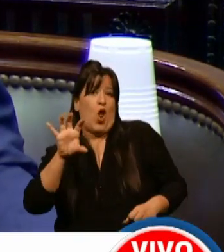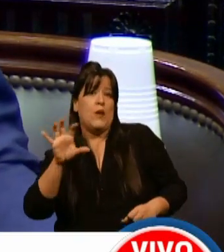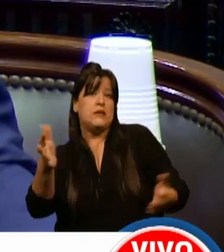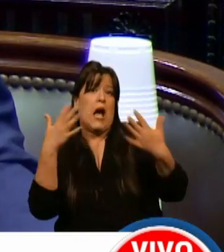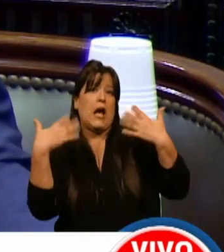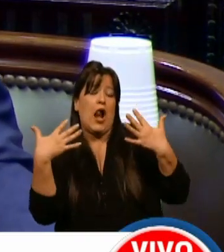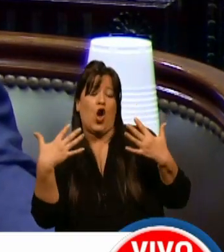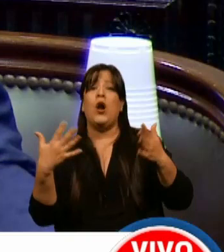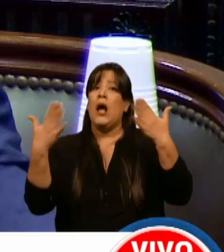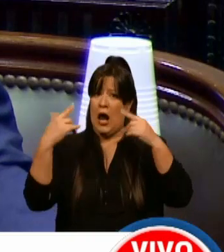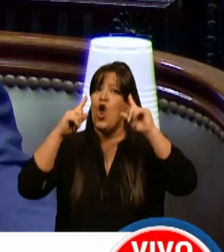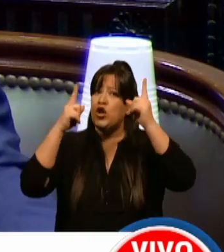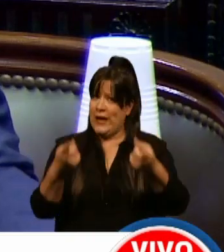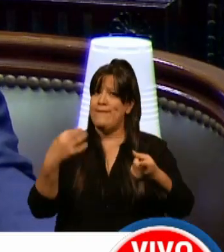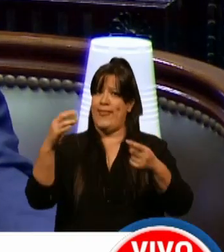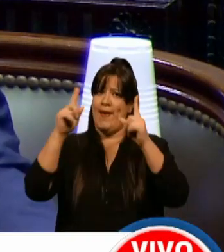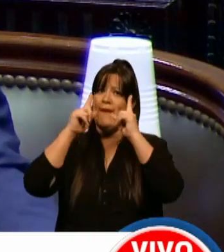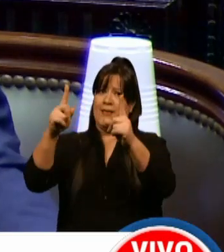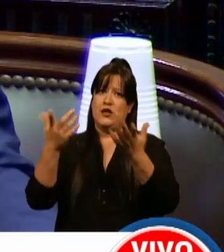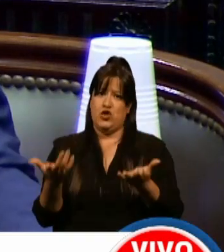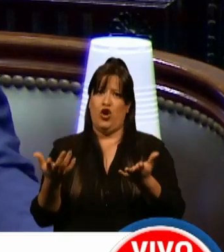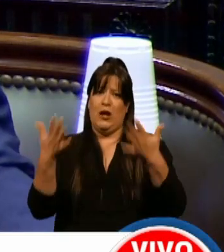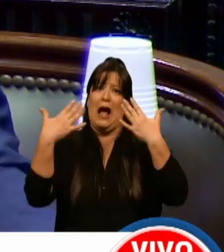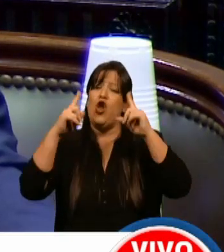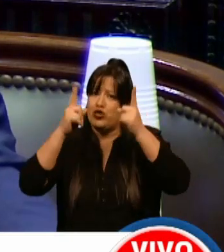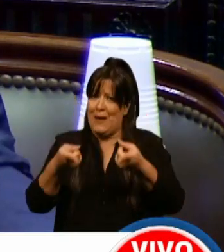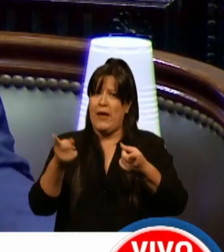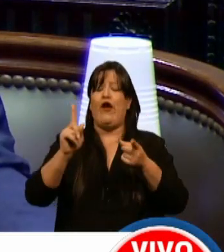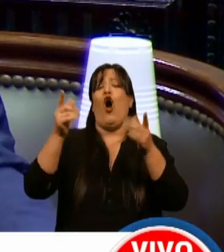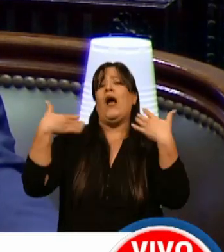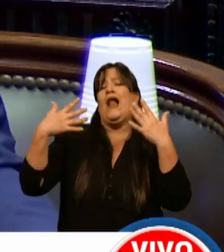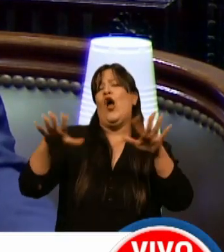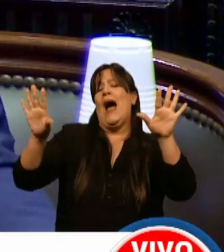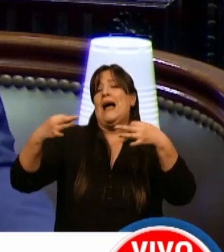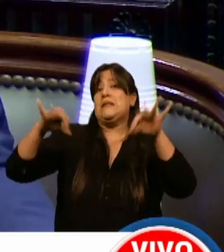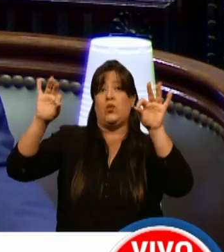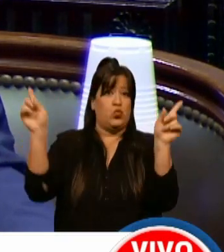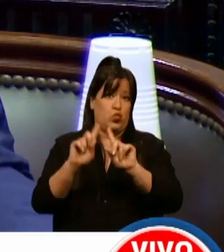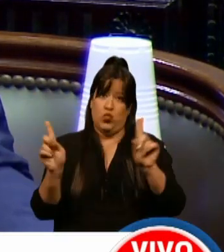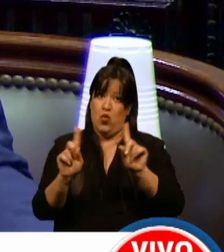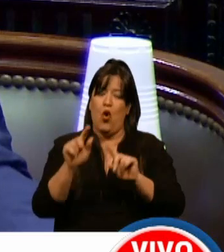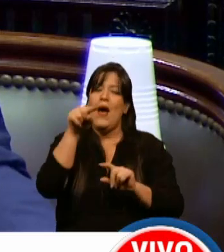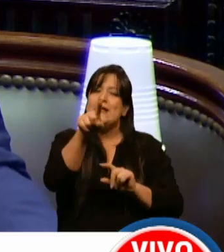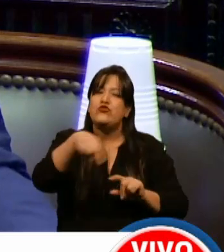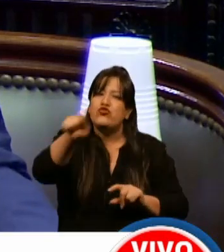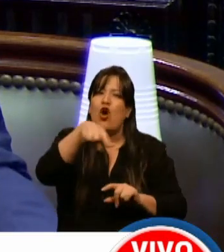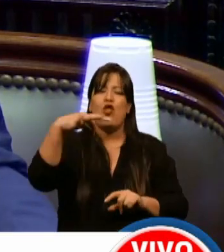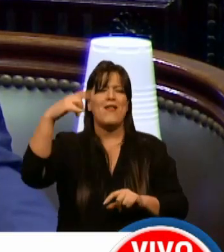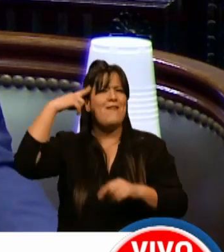calor. El calor también hay que atenderlo. Creo que esto nos tiene que llevar a una